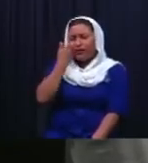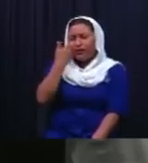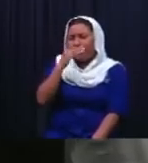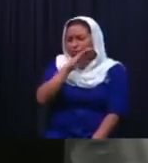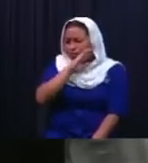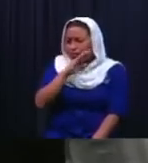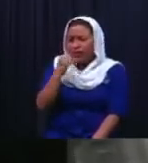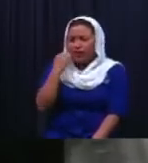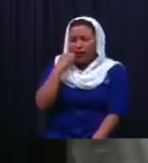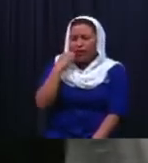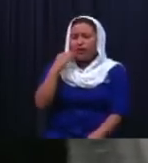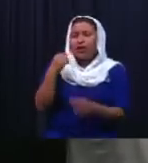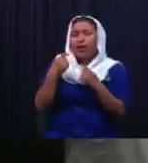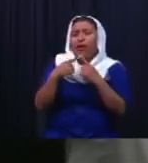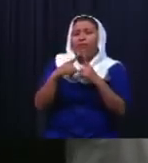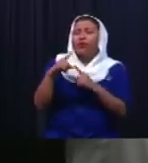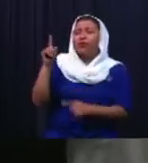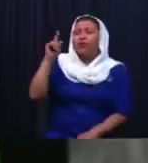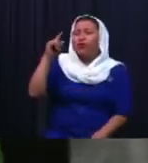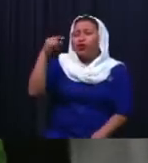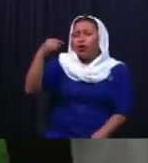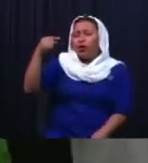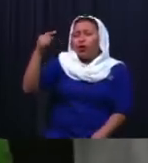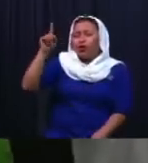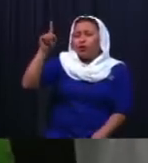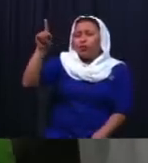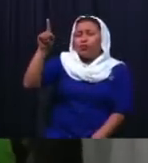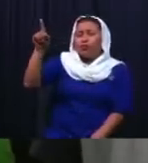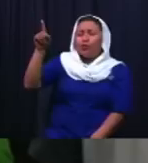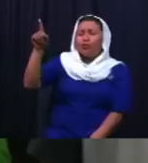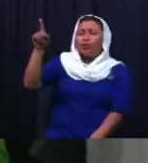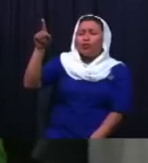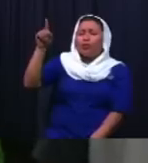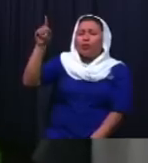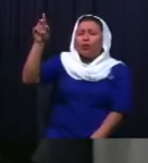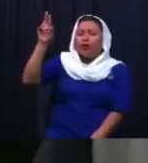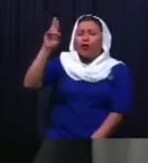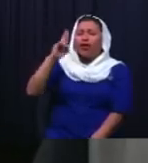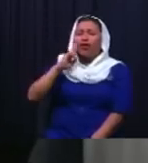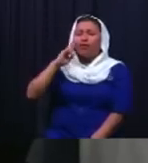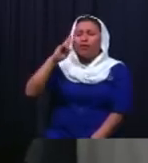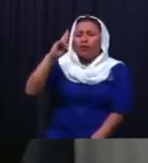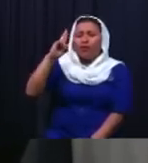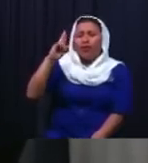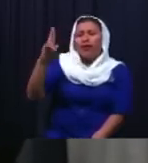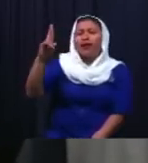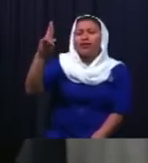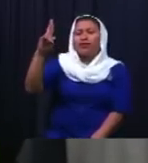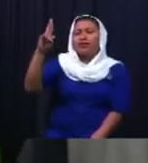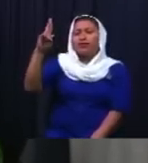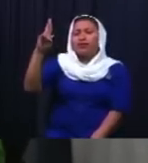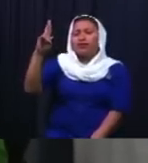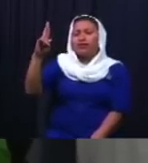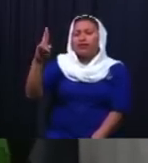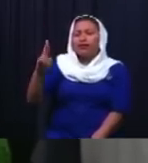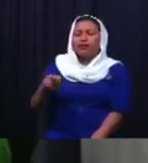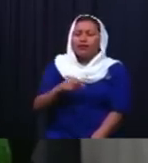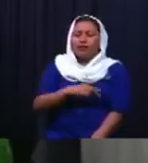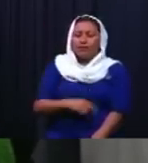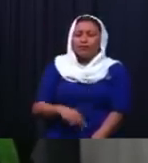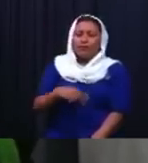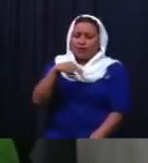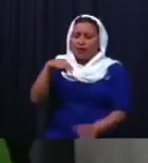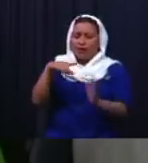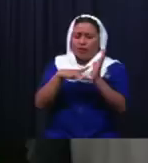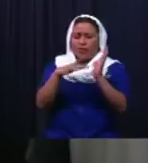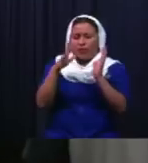En necesidad de provisión, de sanidad, de respuesta a las situaciones que pudieran estar viviendo.